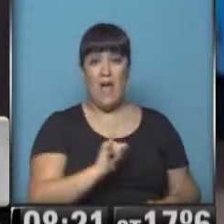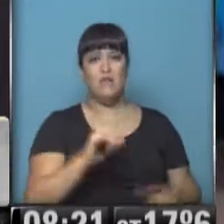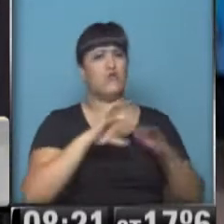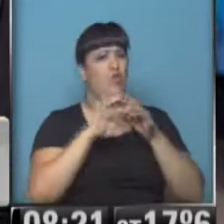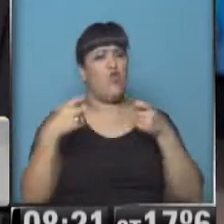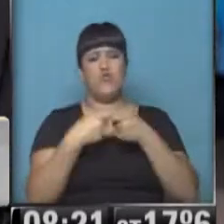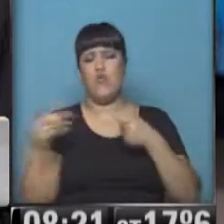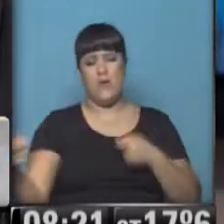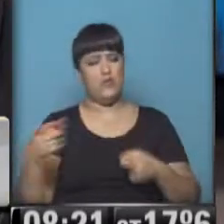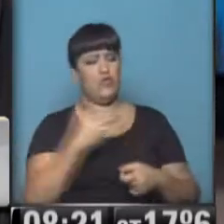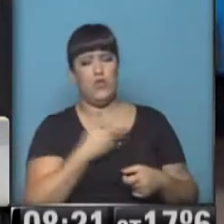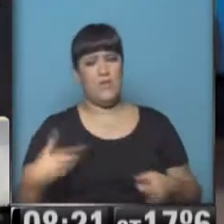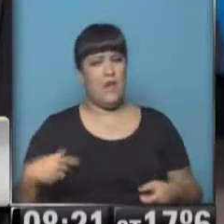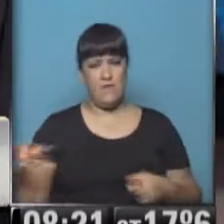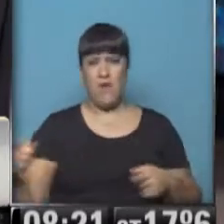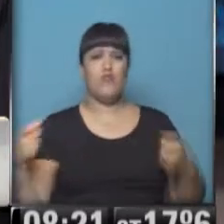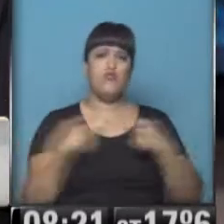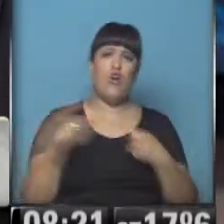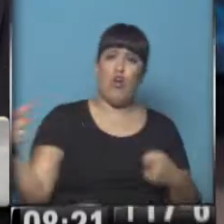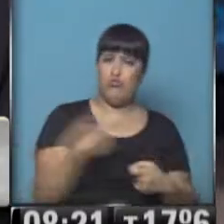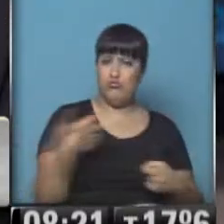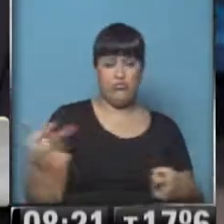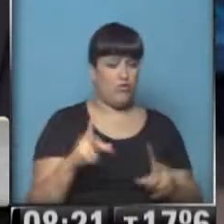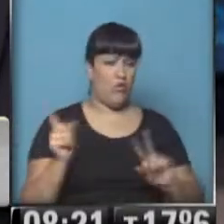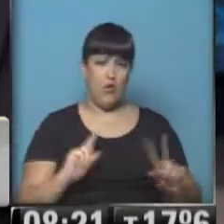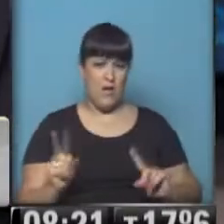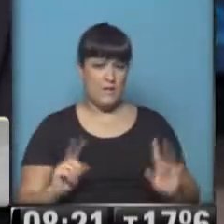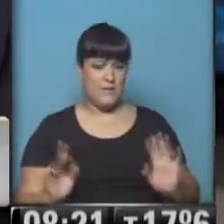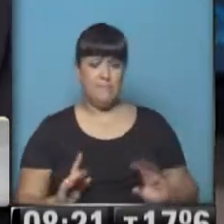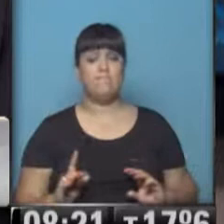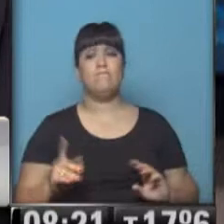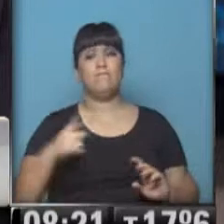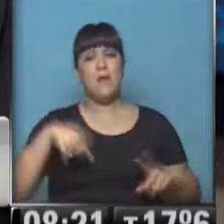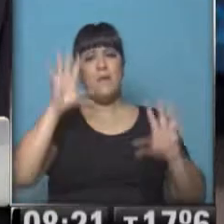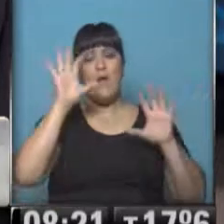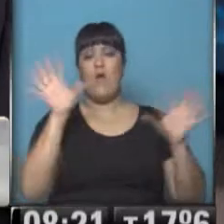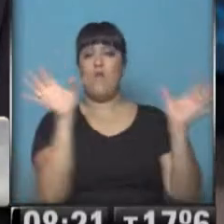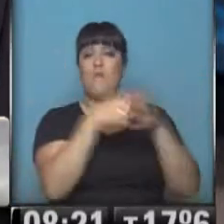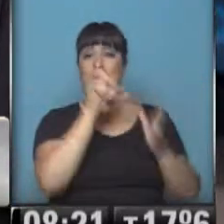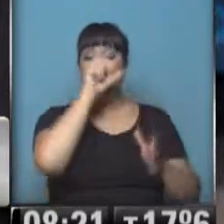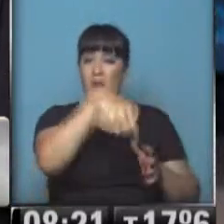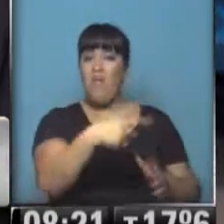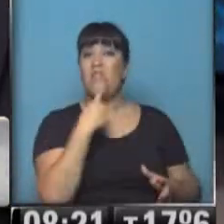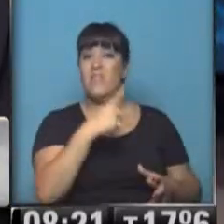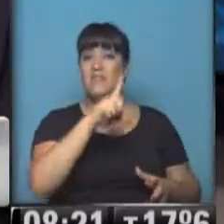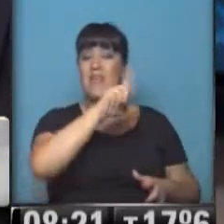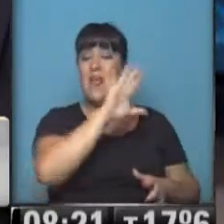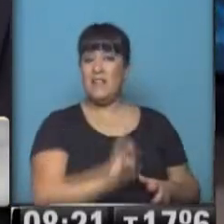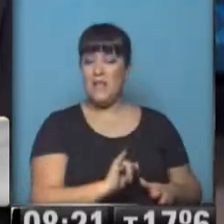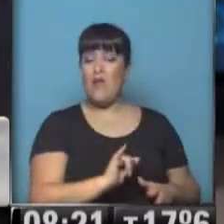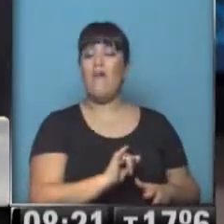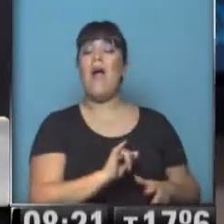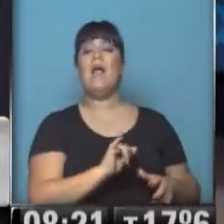o la presienta no es socio de las empresas de la salud a esto también porque recordemos los fondos buitres vincularon a lázaro báez con el